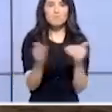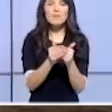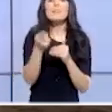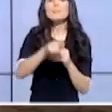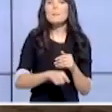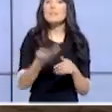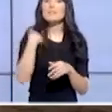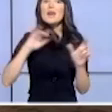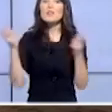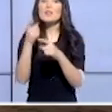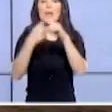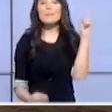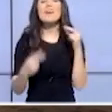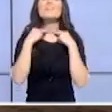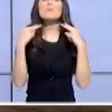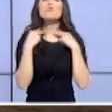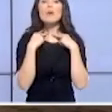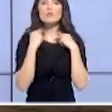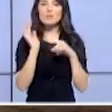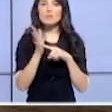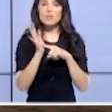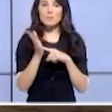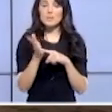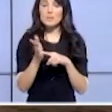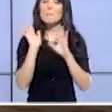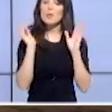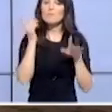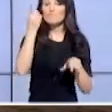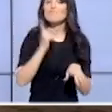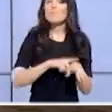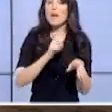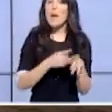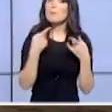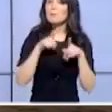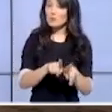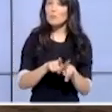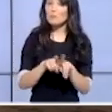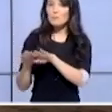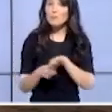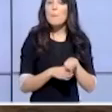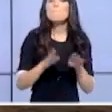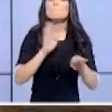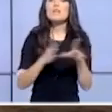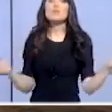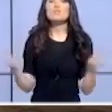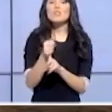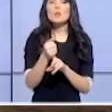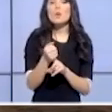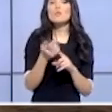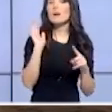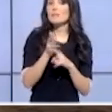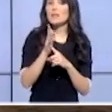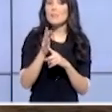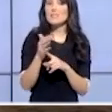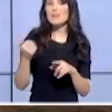también hemos reducido a casi la mitad del número de diputados regionales pero a la vez sabíamos que para lograr una región